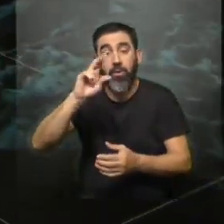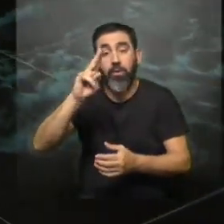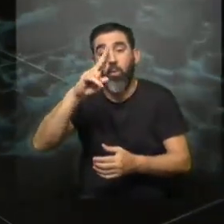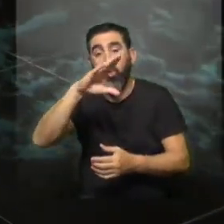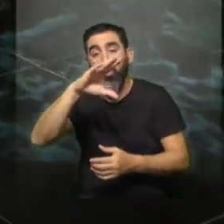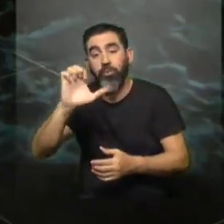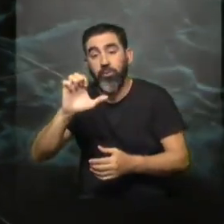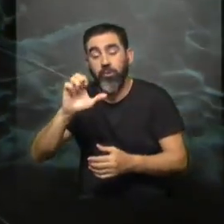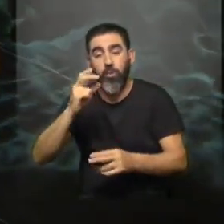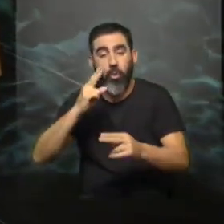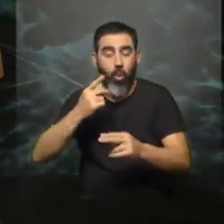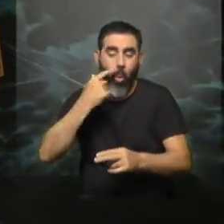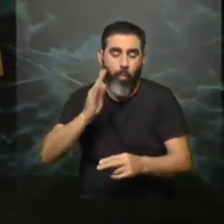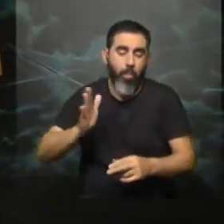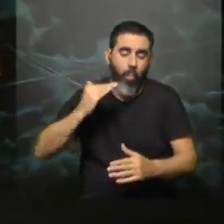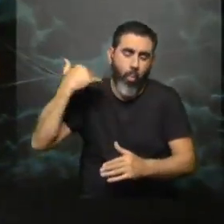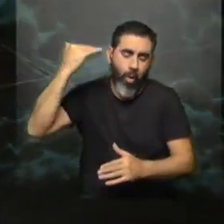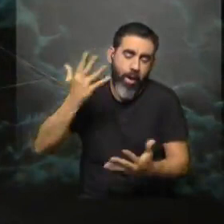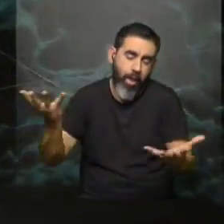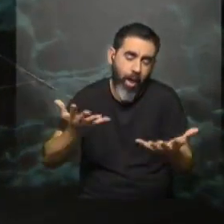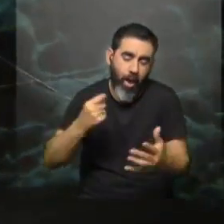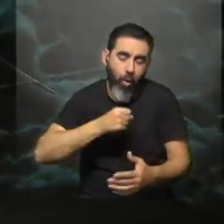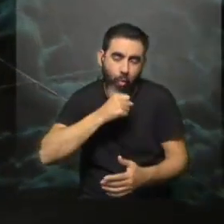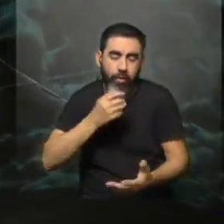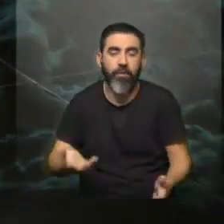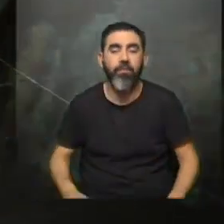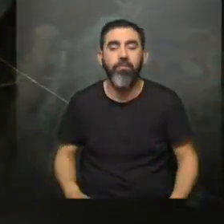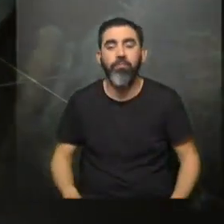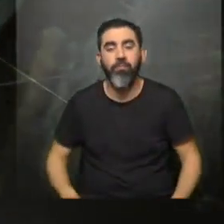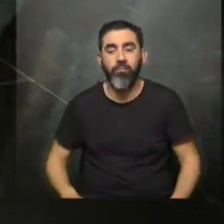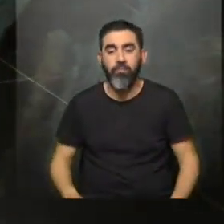chiquilines que hoy son hombres y mujeres cuarentones, ¿no?